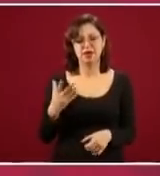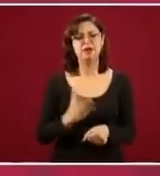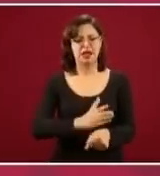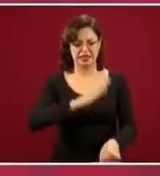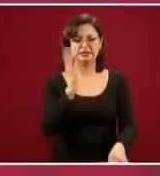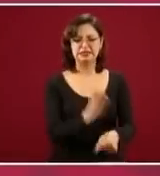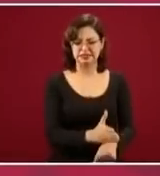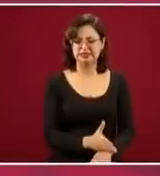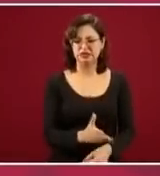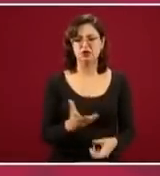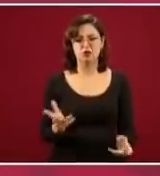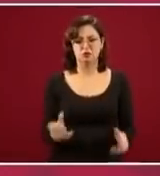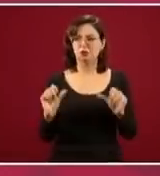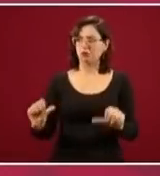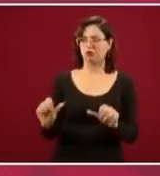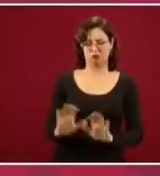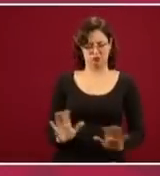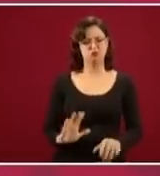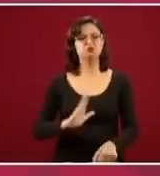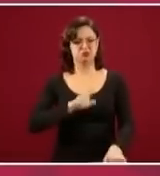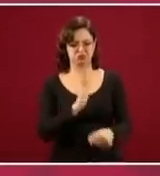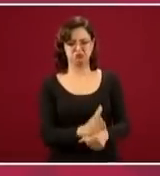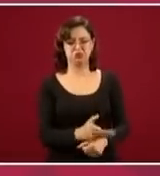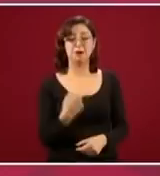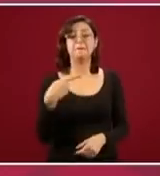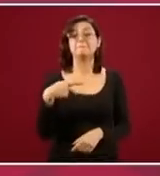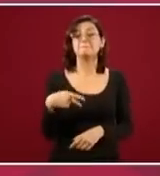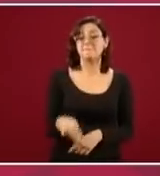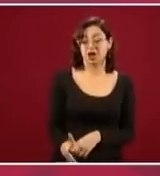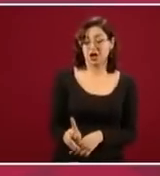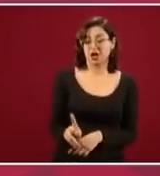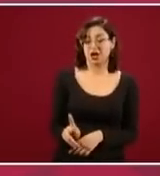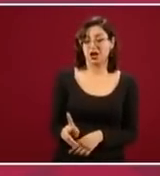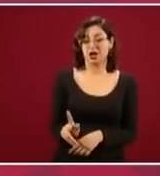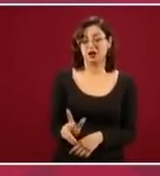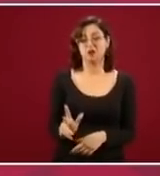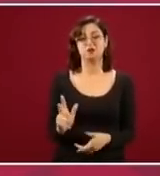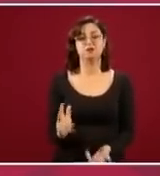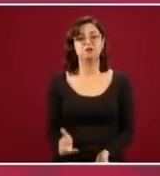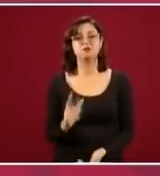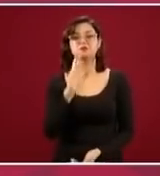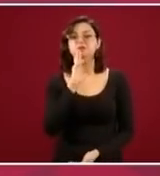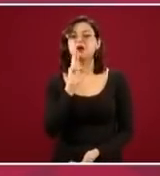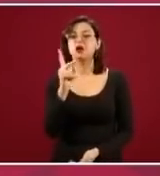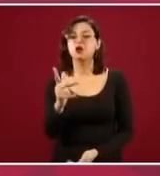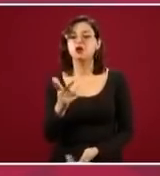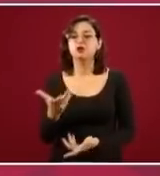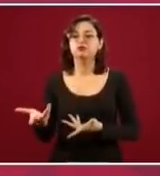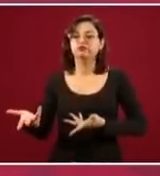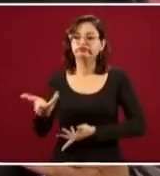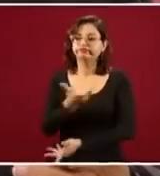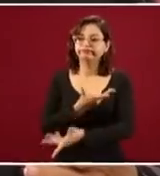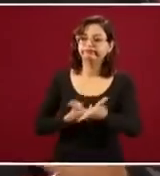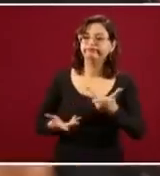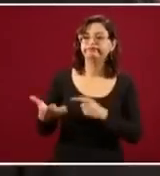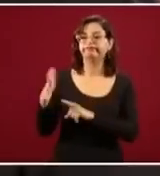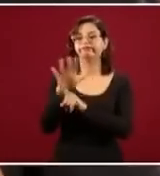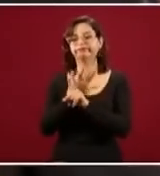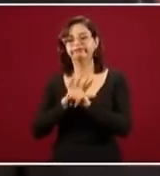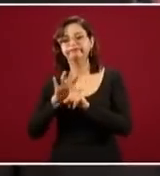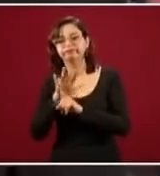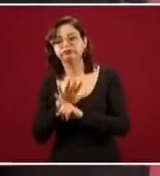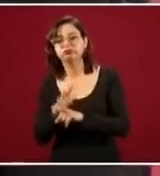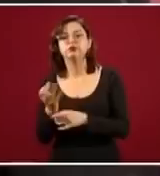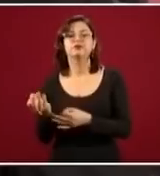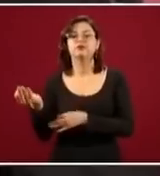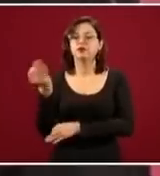castigo, no tiene por qué haber impunidad, pero lo mejor es convencer de que todos